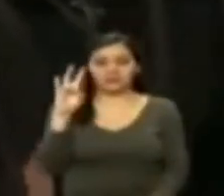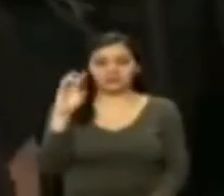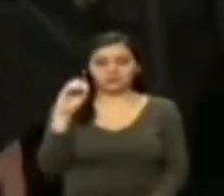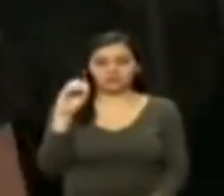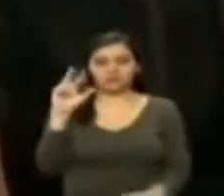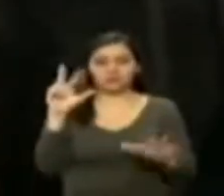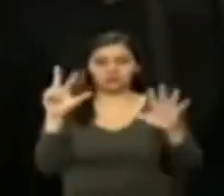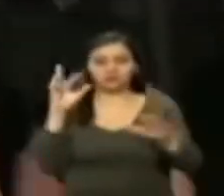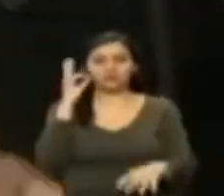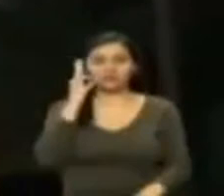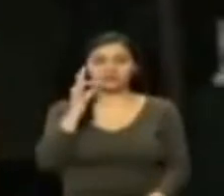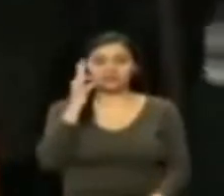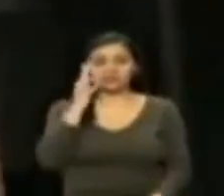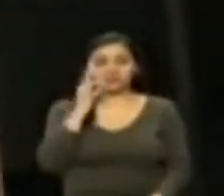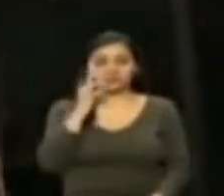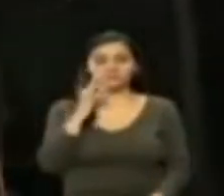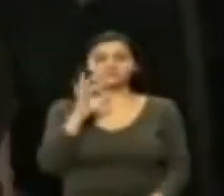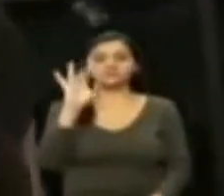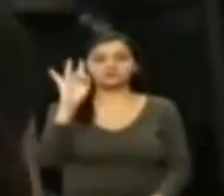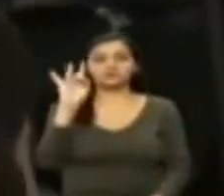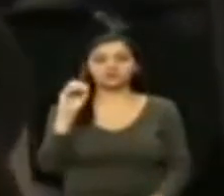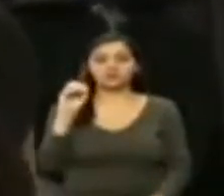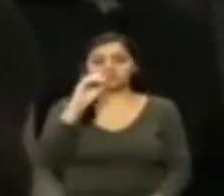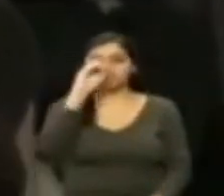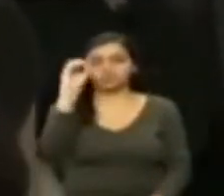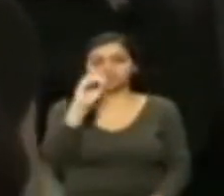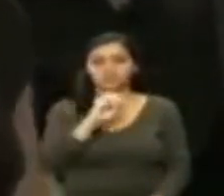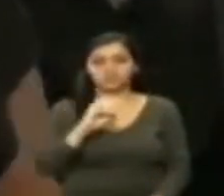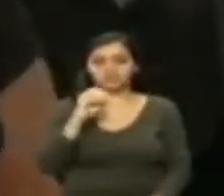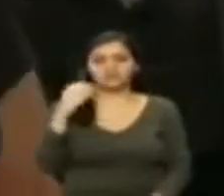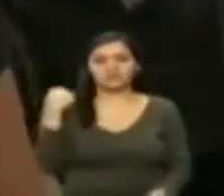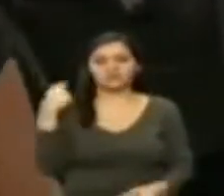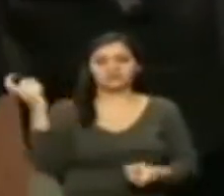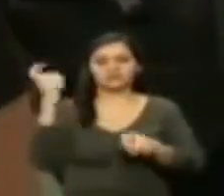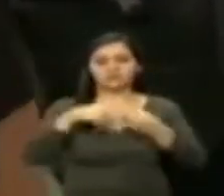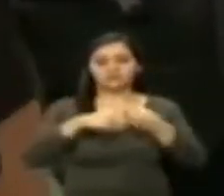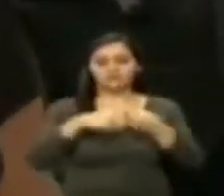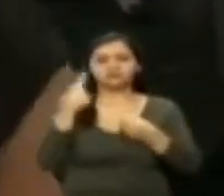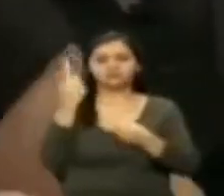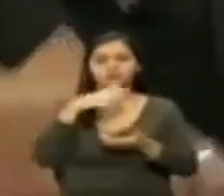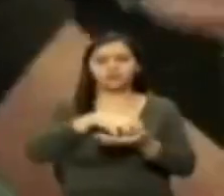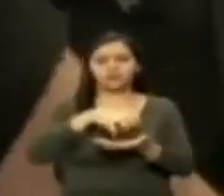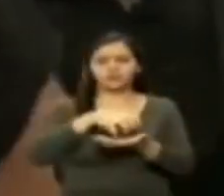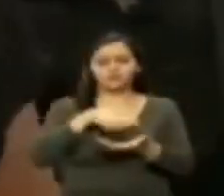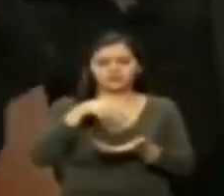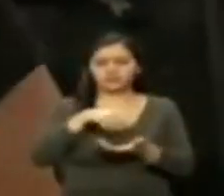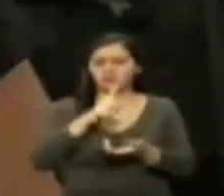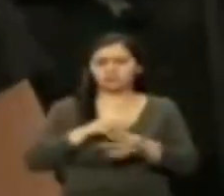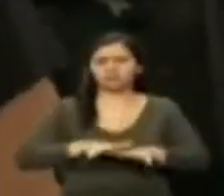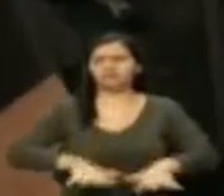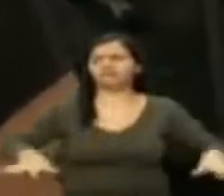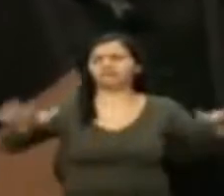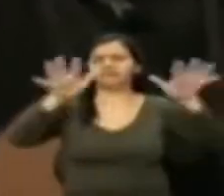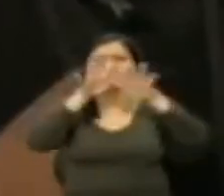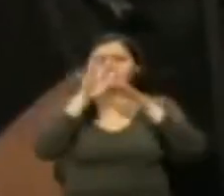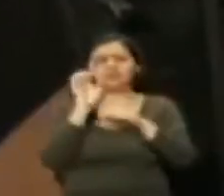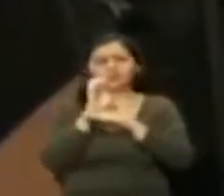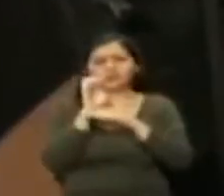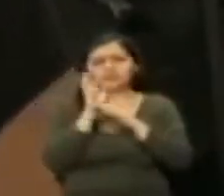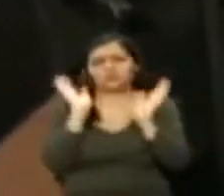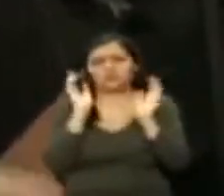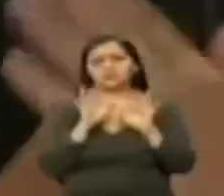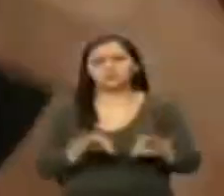el examen, de los cuales el 80% tiene un cupo, no solo aquí en la provincia, sino también nosotros creemos